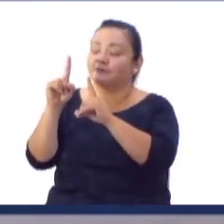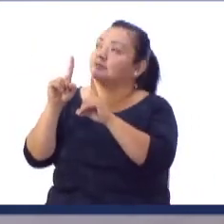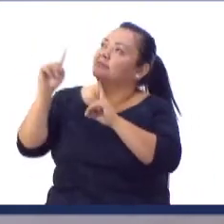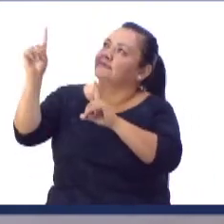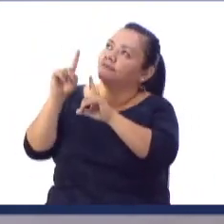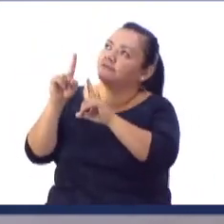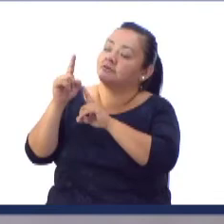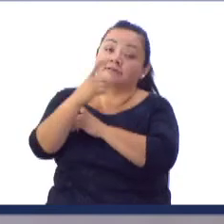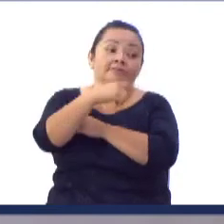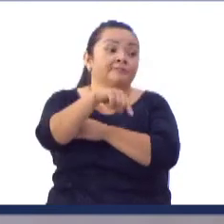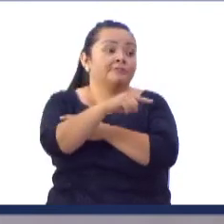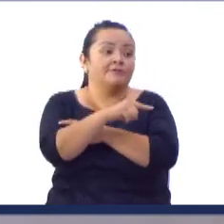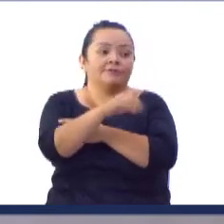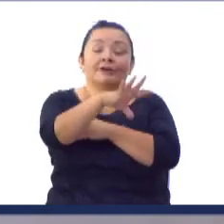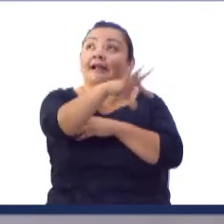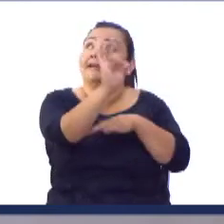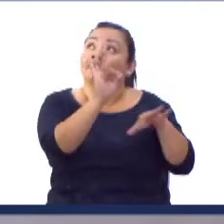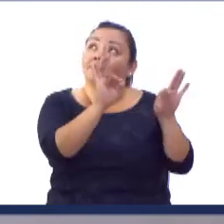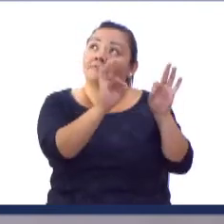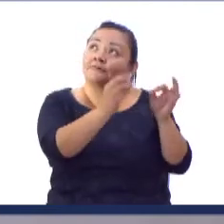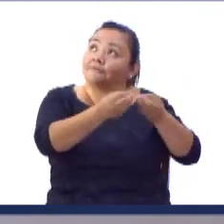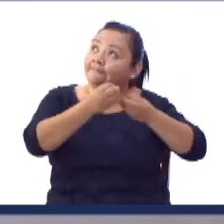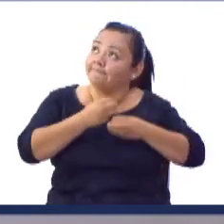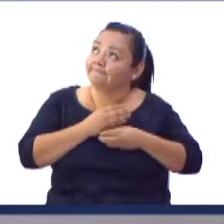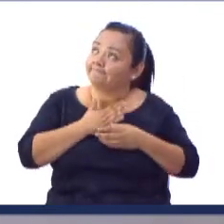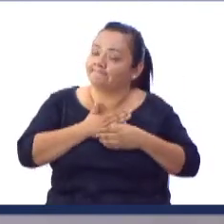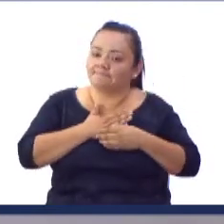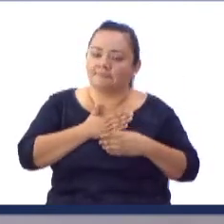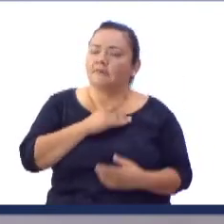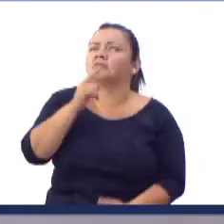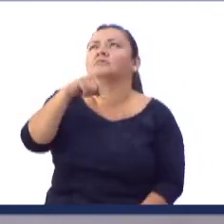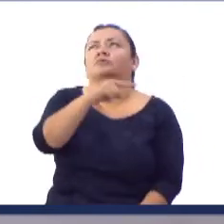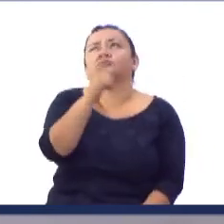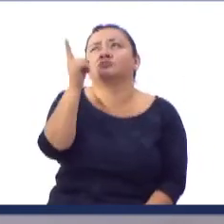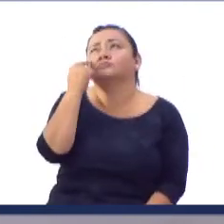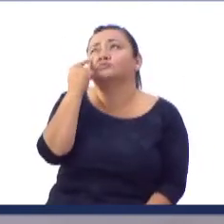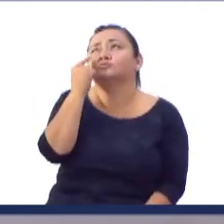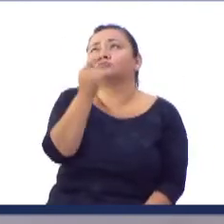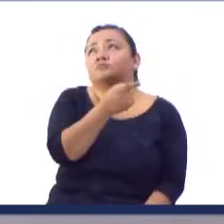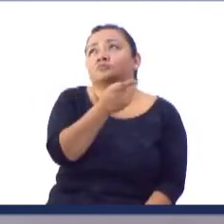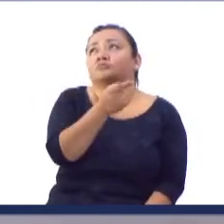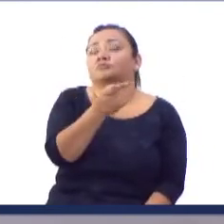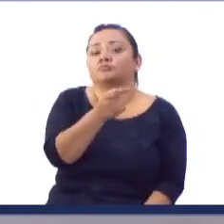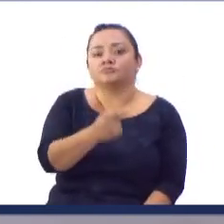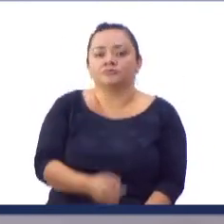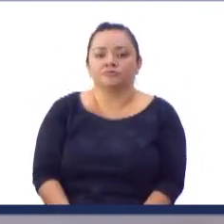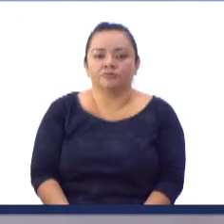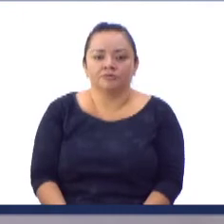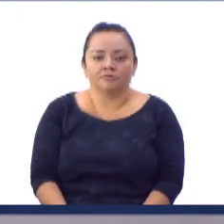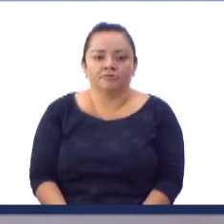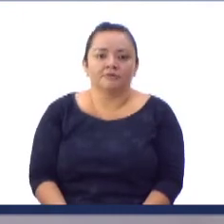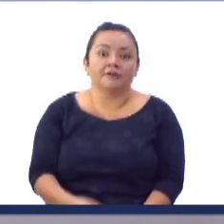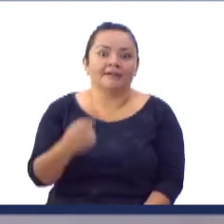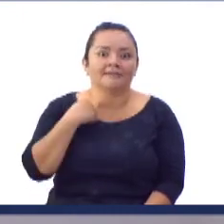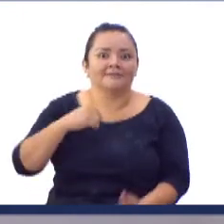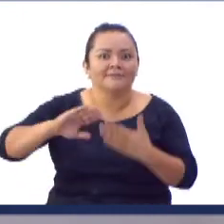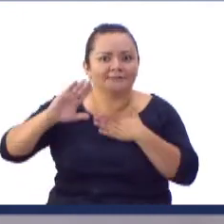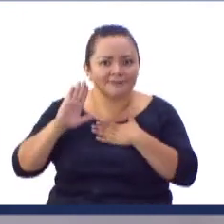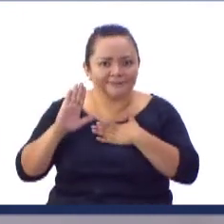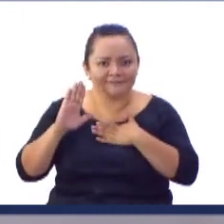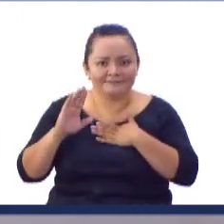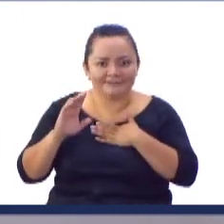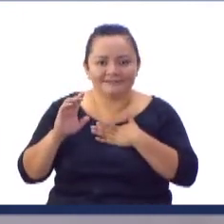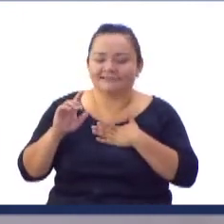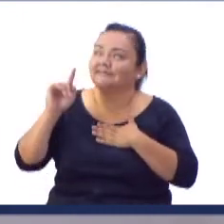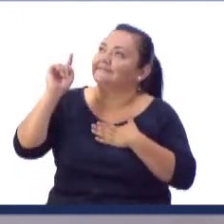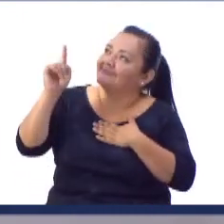dado que dice el versículo y me guardan es una promesa de oración de parte de dios